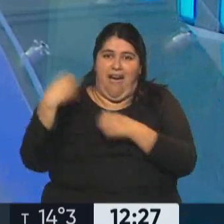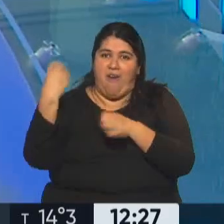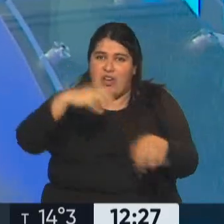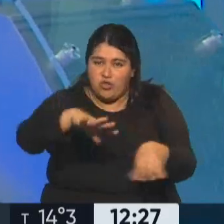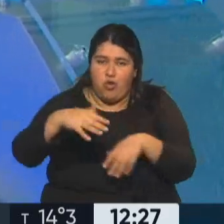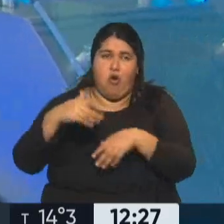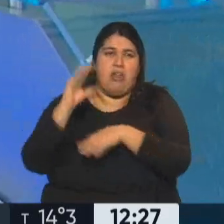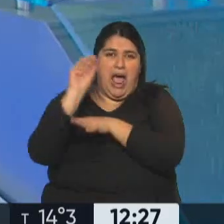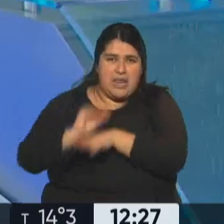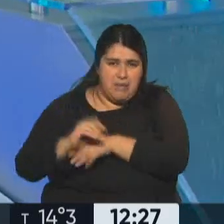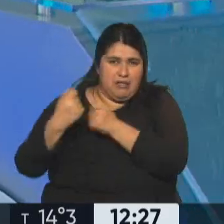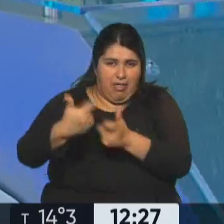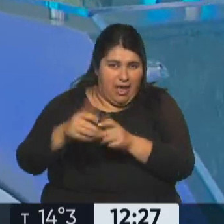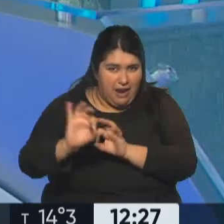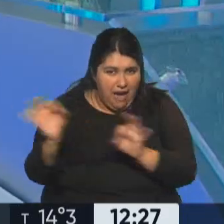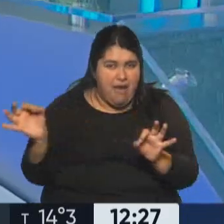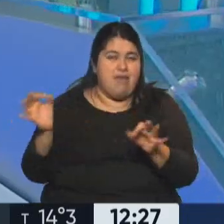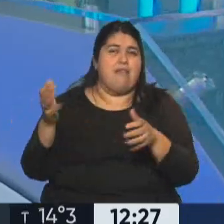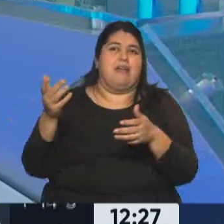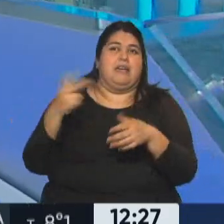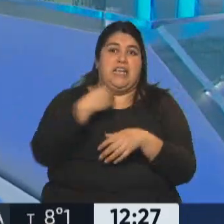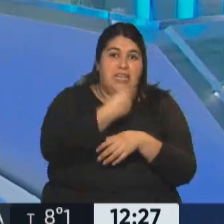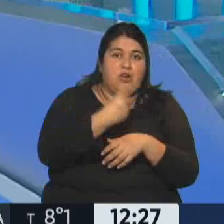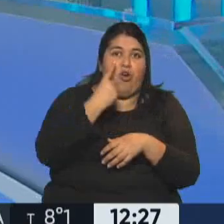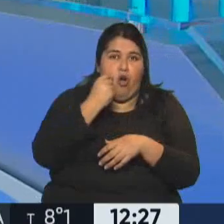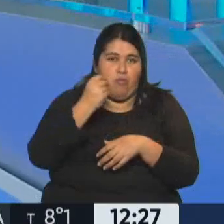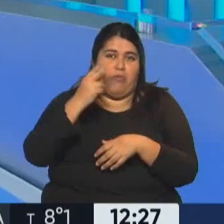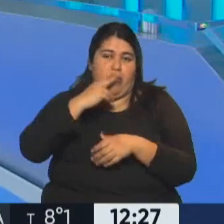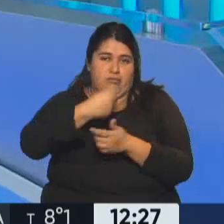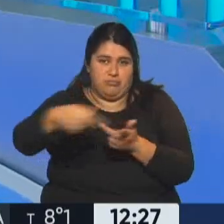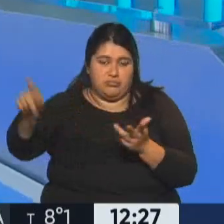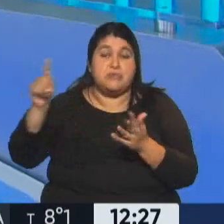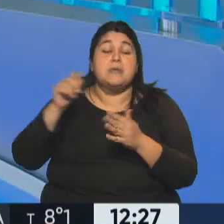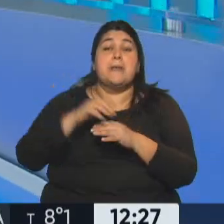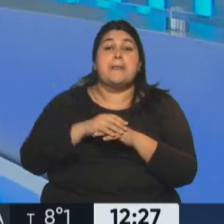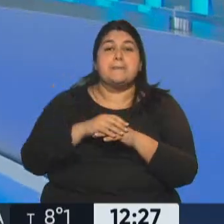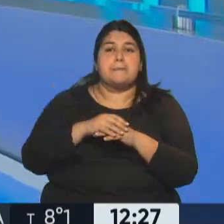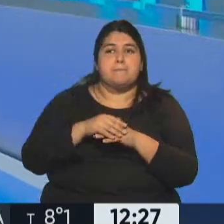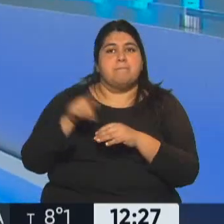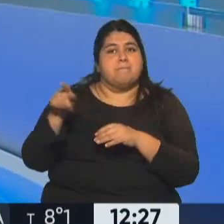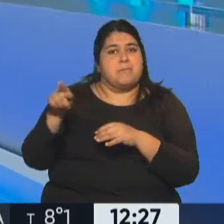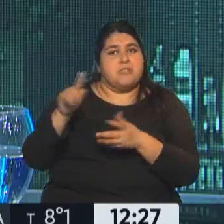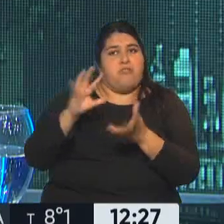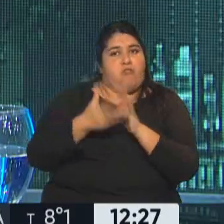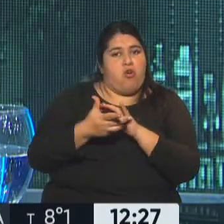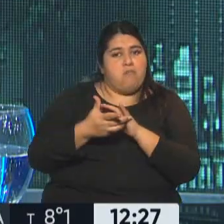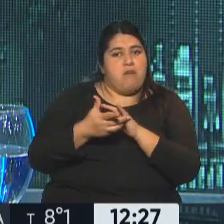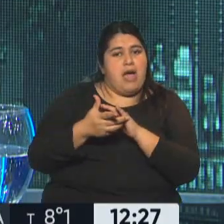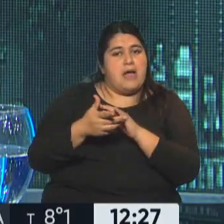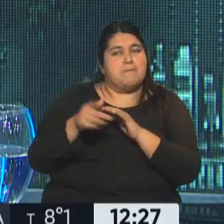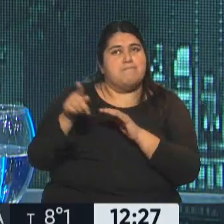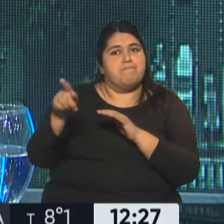le da alimentos a sus hijos, hijas, hijes, tiene una contrapartida social que es